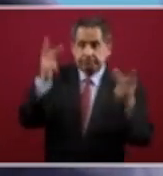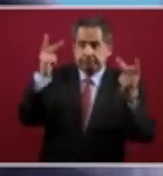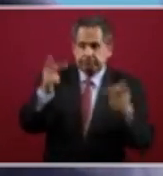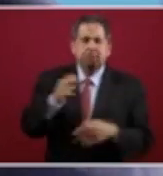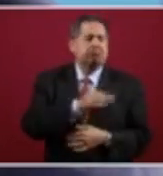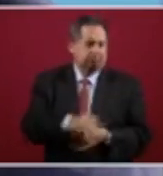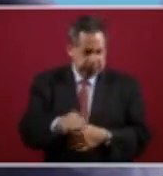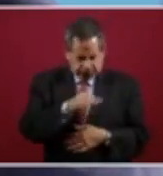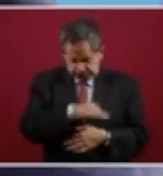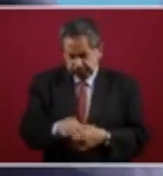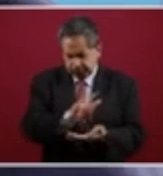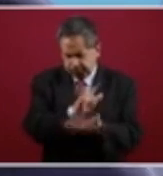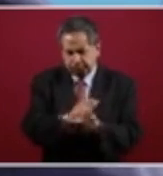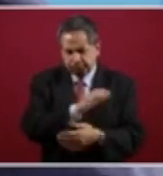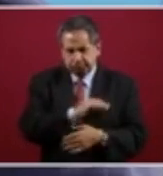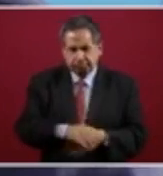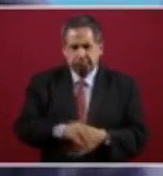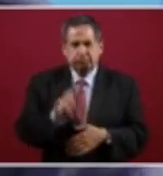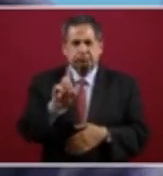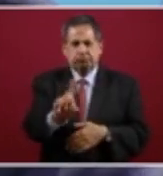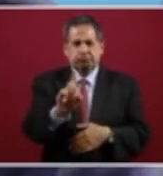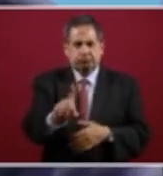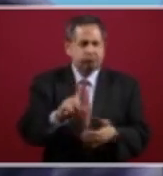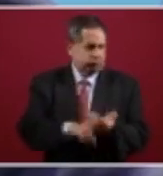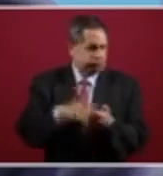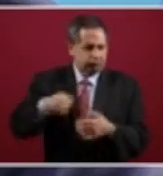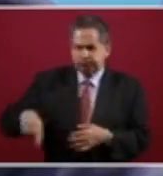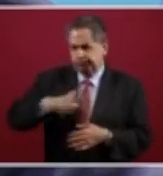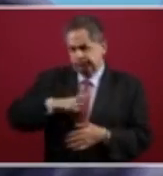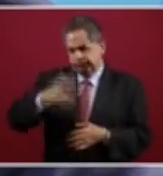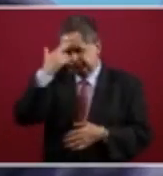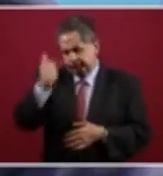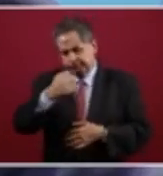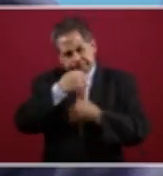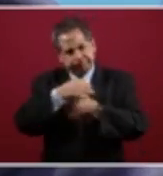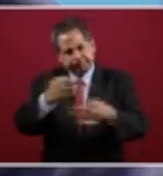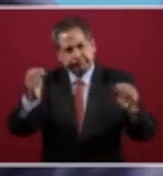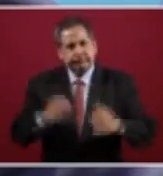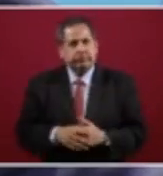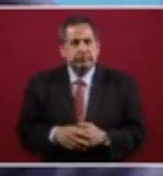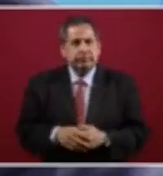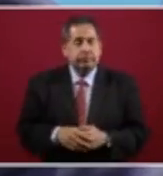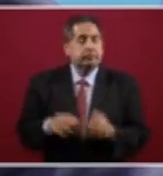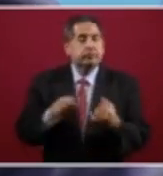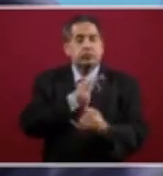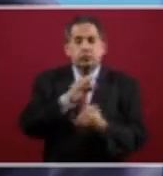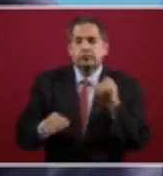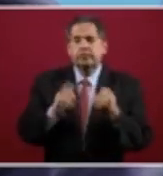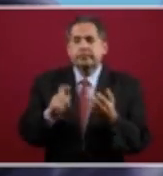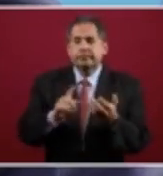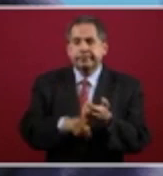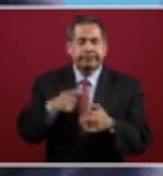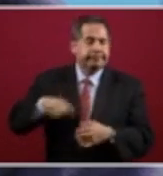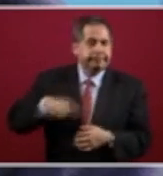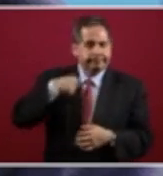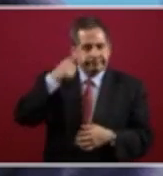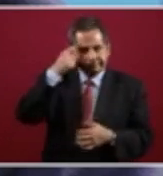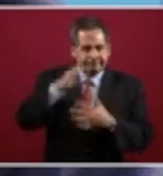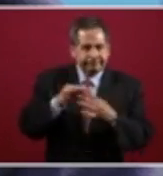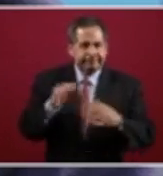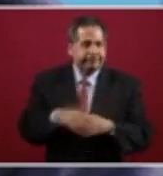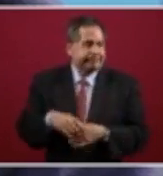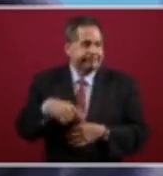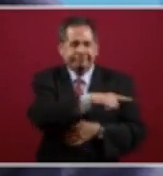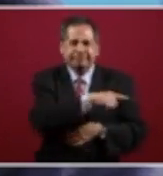cabo el próximo domingo, porque nos asiste la razón y así lo manifestamos. Y, finalmente, consideramos que, más que una